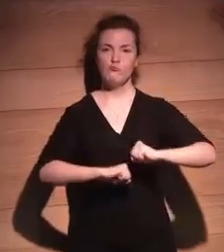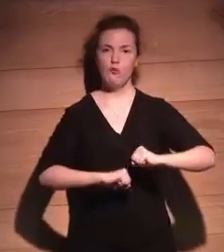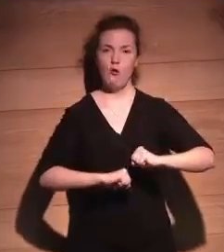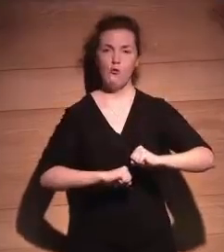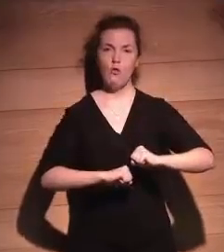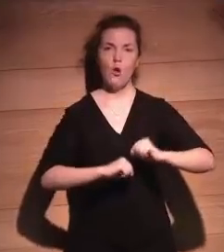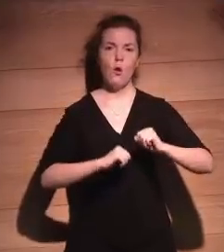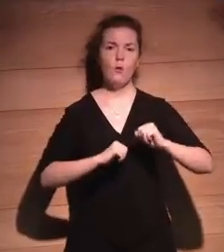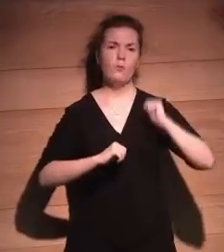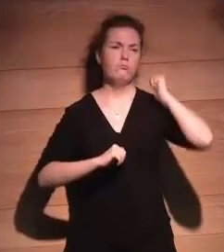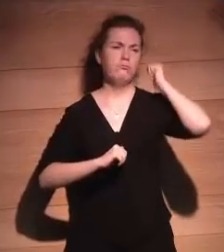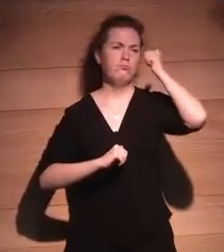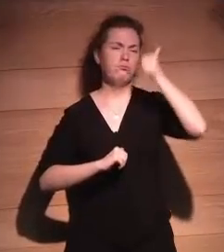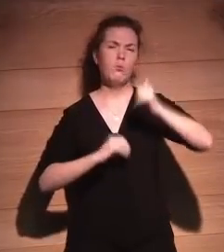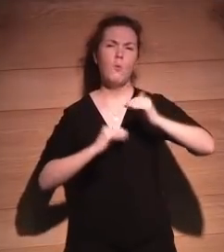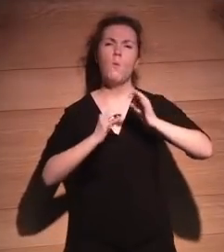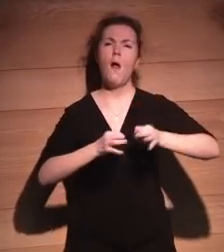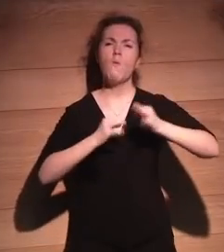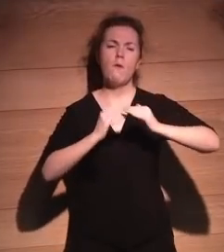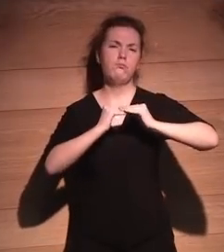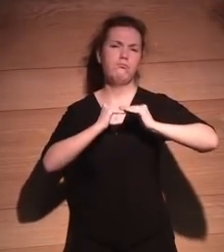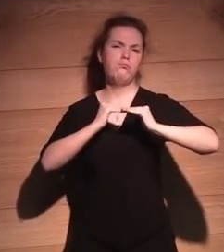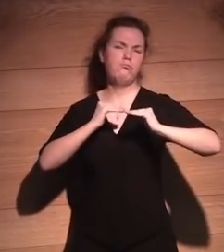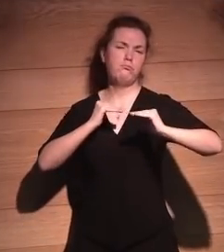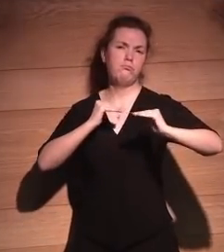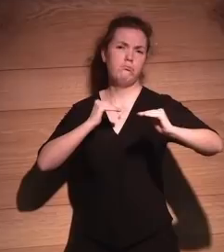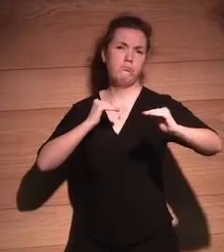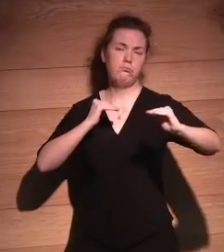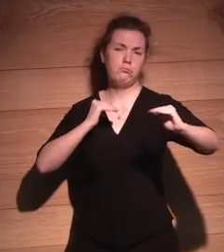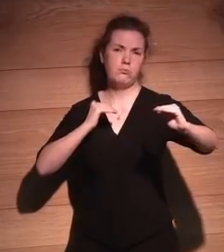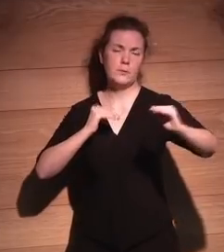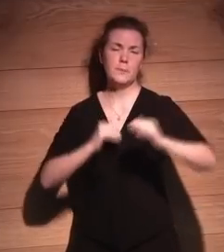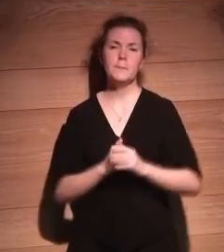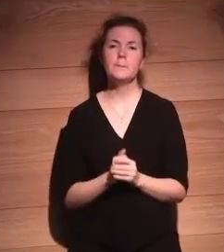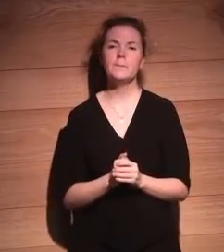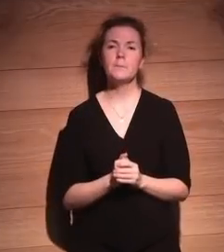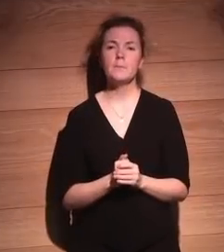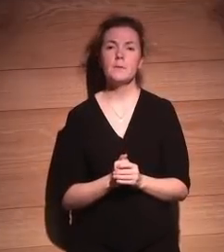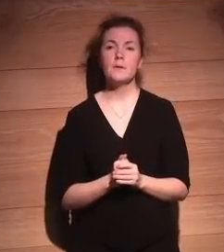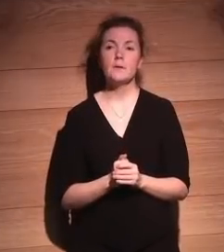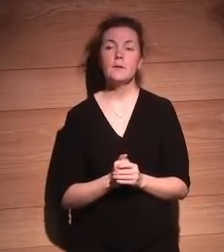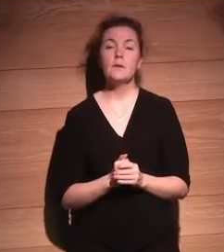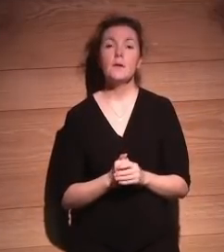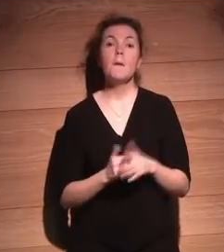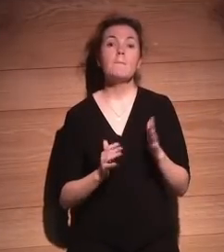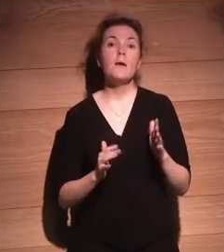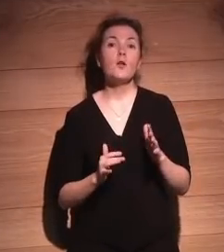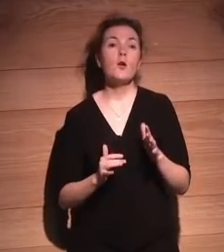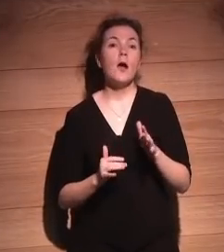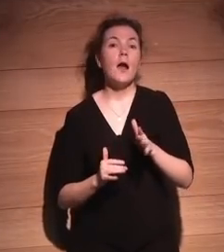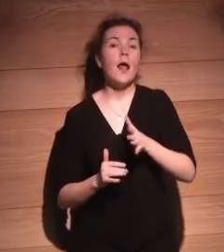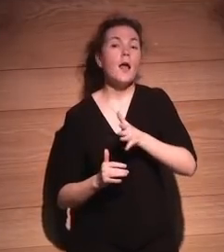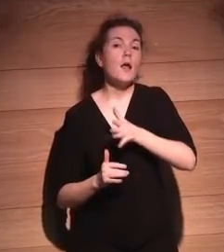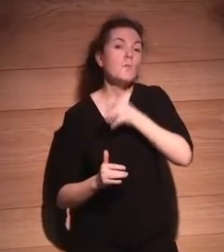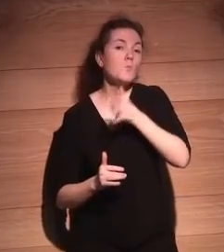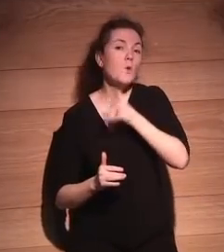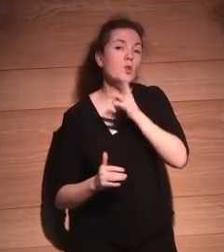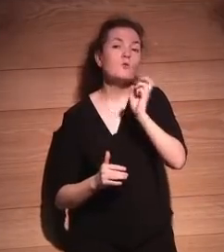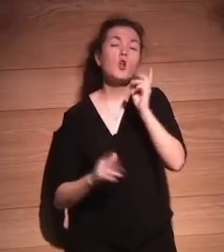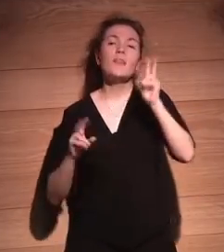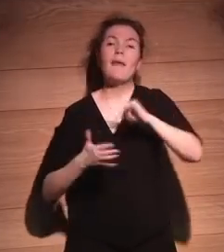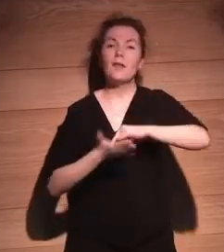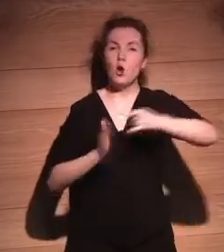se había mantenido inalterable a lo largo del tiempo, y que toda una serie de razones, no exclusivamente el tema de